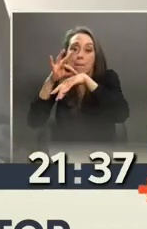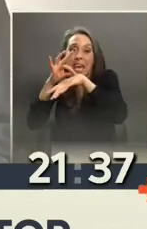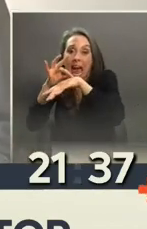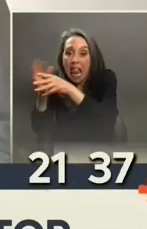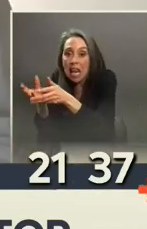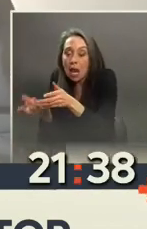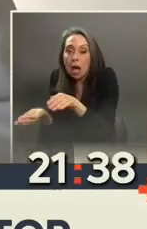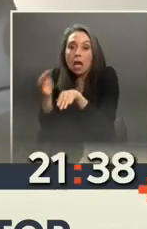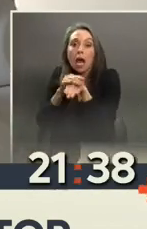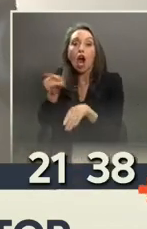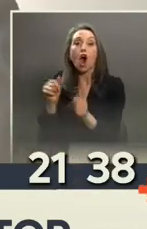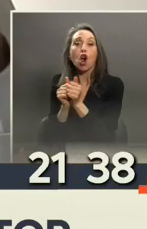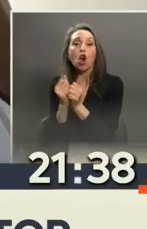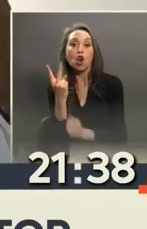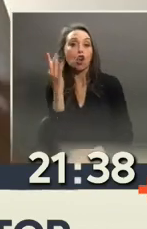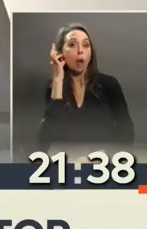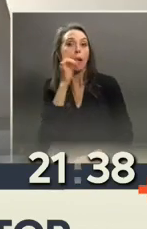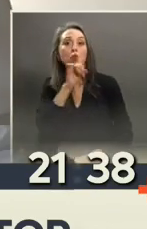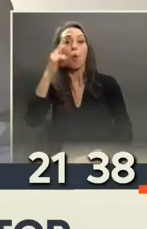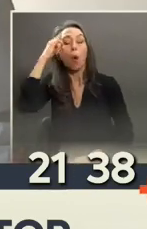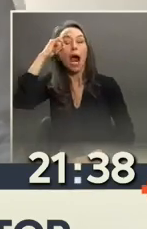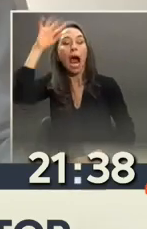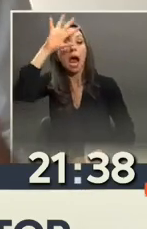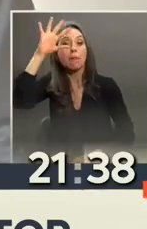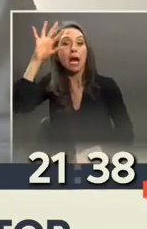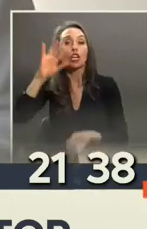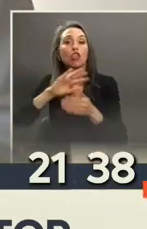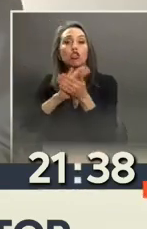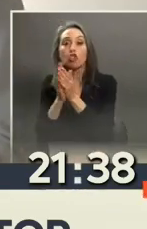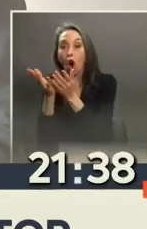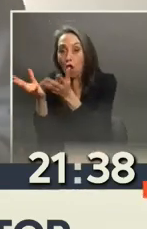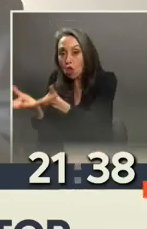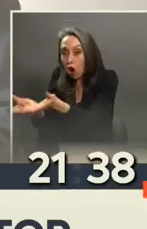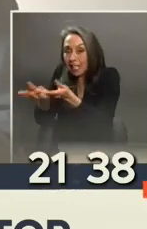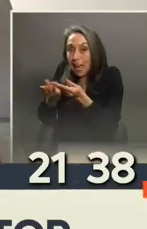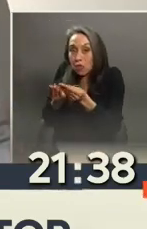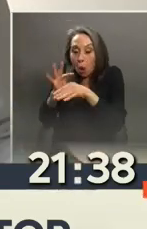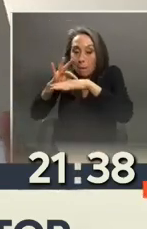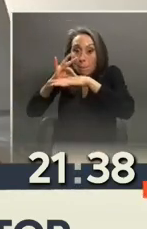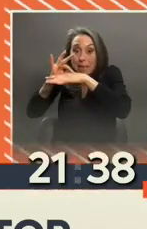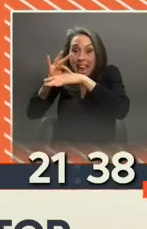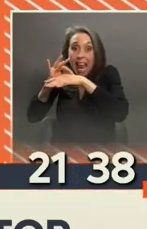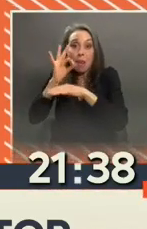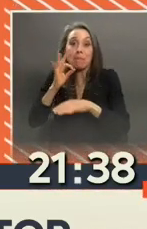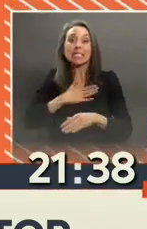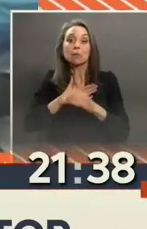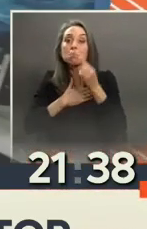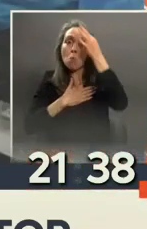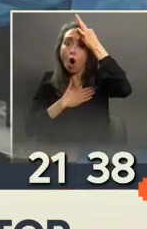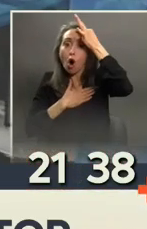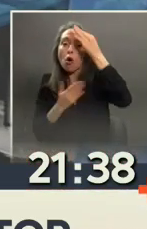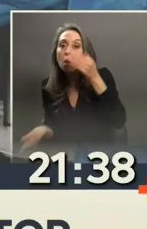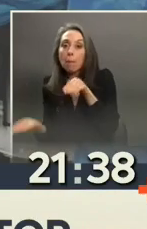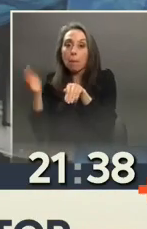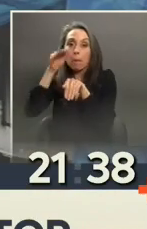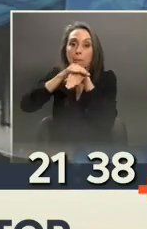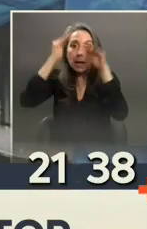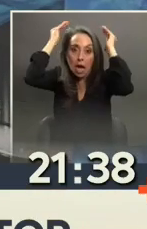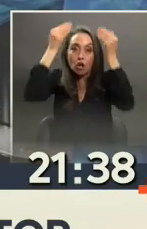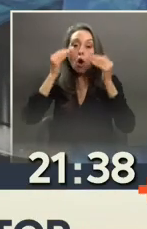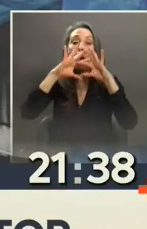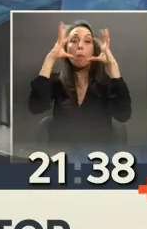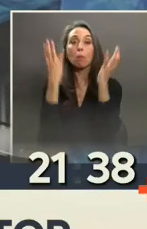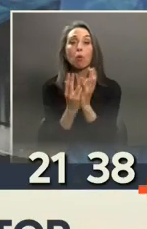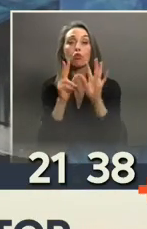que nunca se imaginaron que se iba a implantar en forma completa hoy entregando en un resulta estético totalmente su crítico sólo existen en el mundo 80